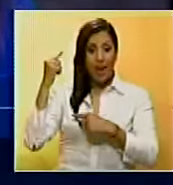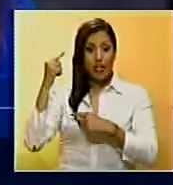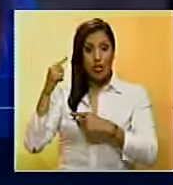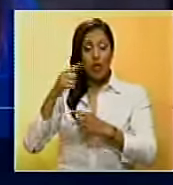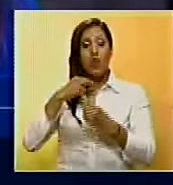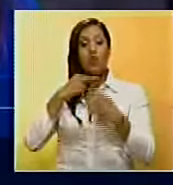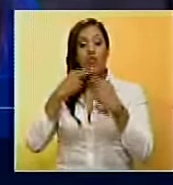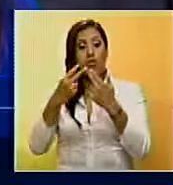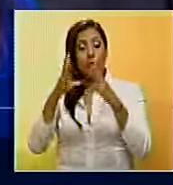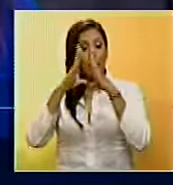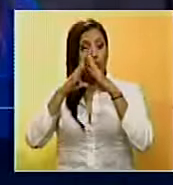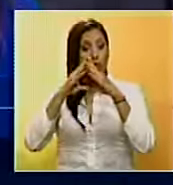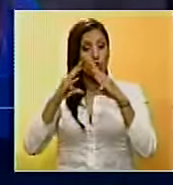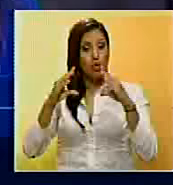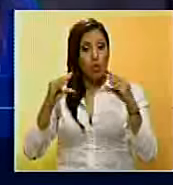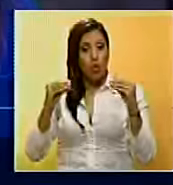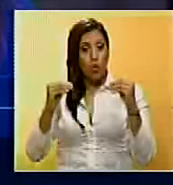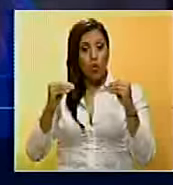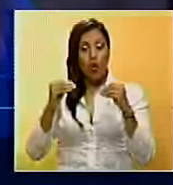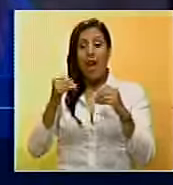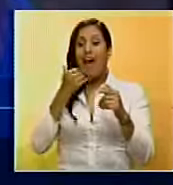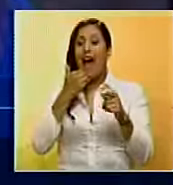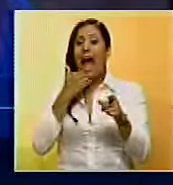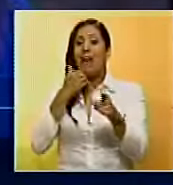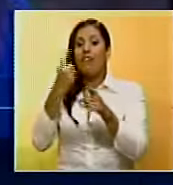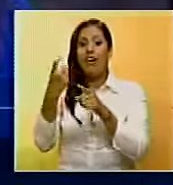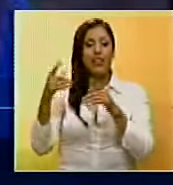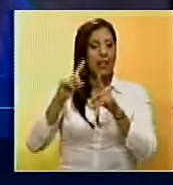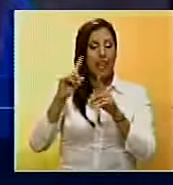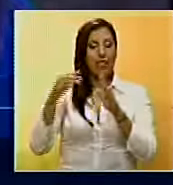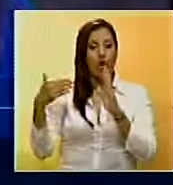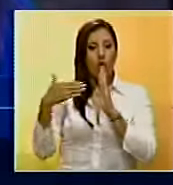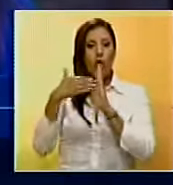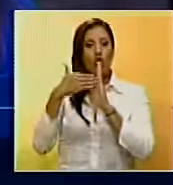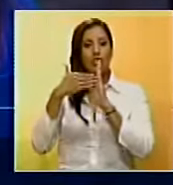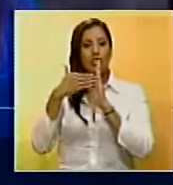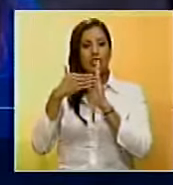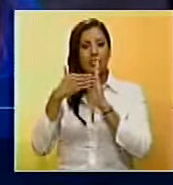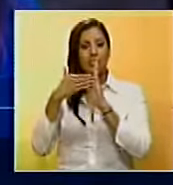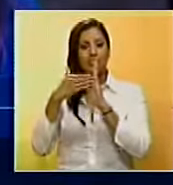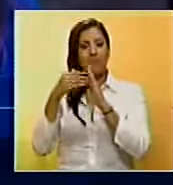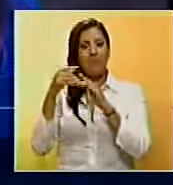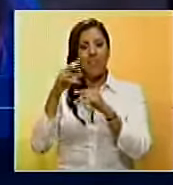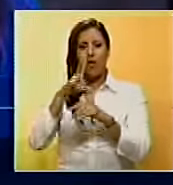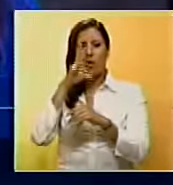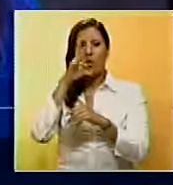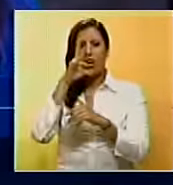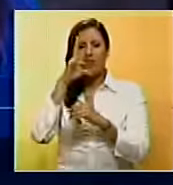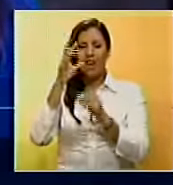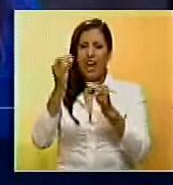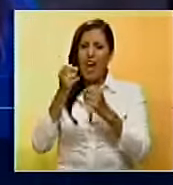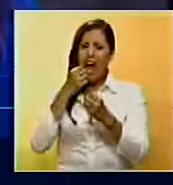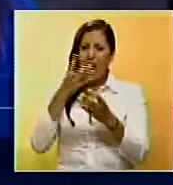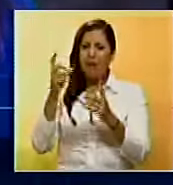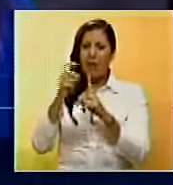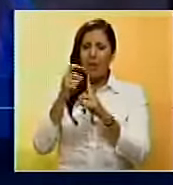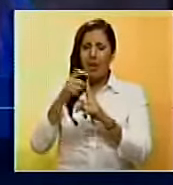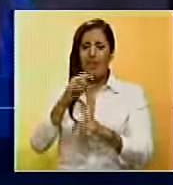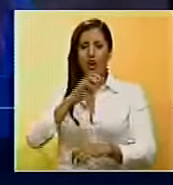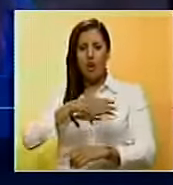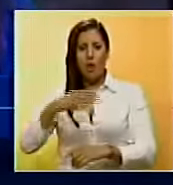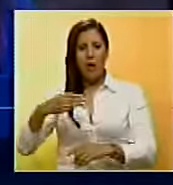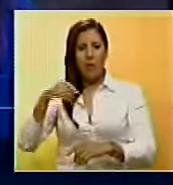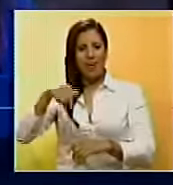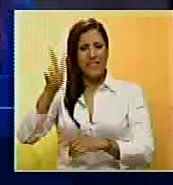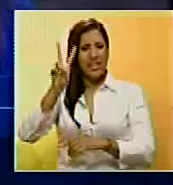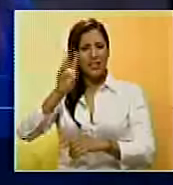se pronunciaron todos, sin excepción, en contra de esta descabellada afirmación de considerar